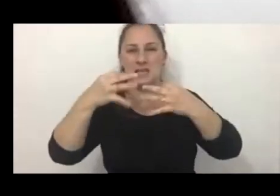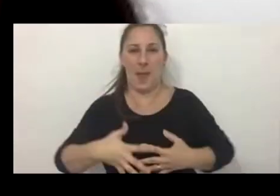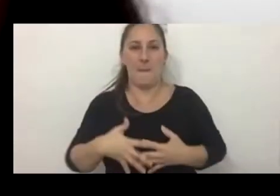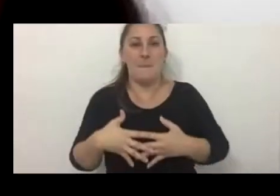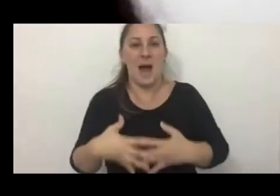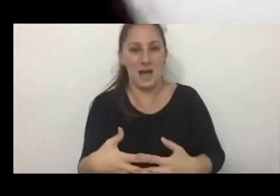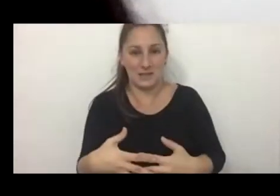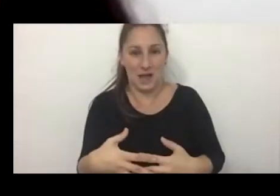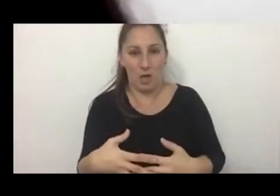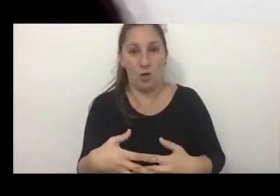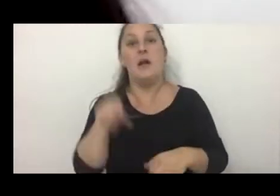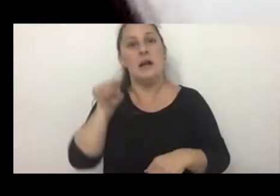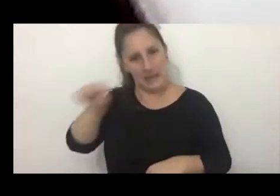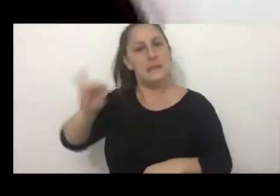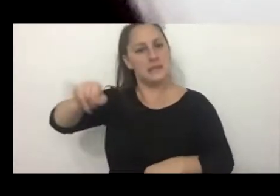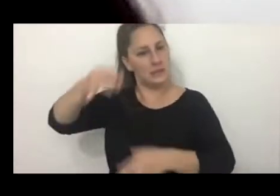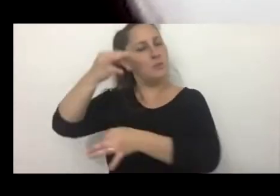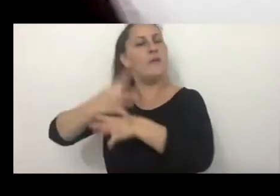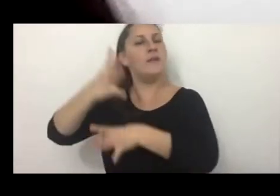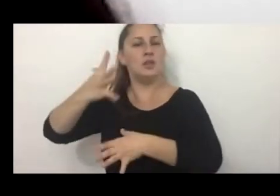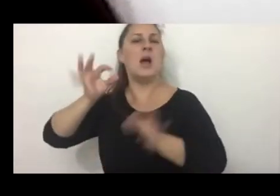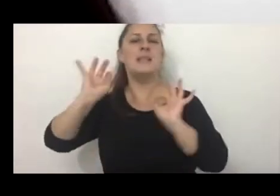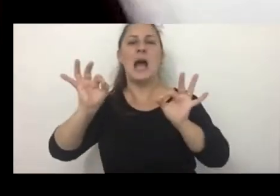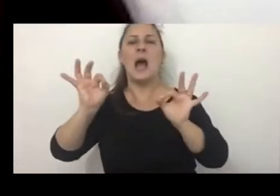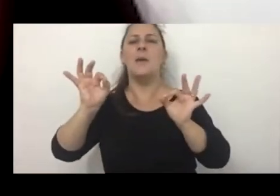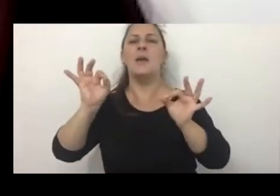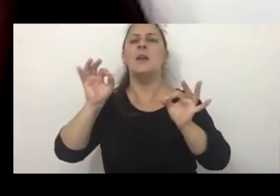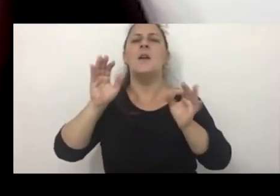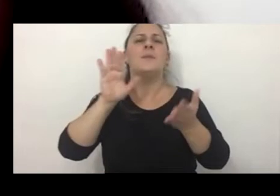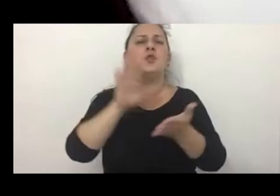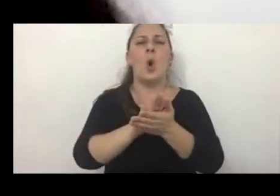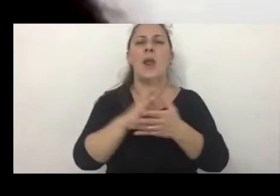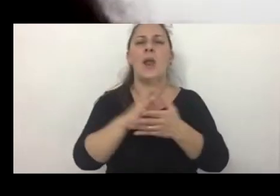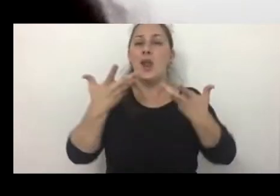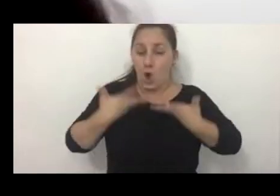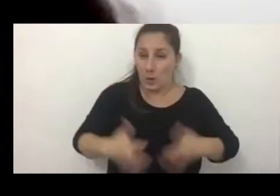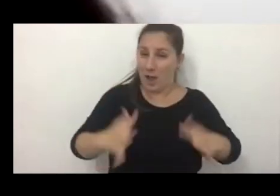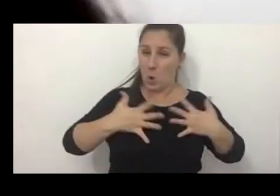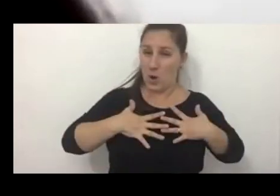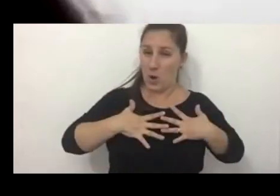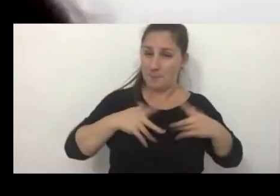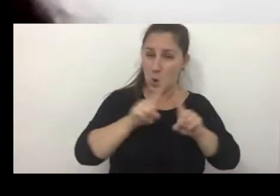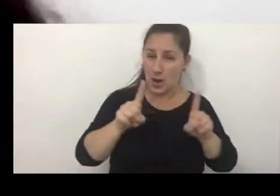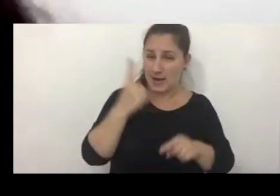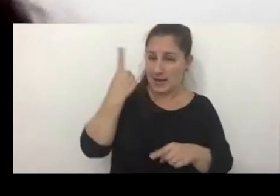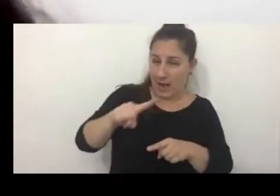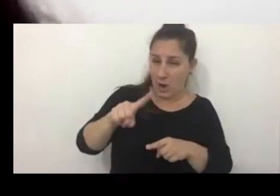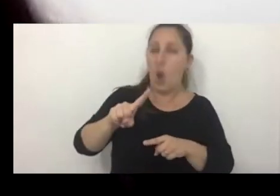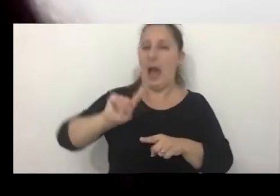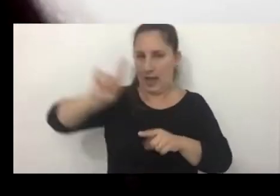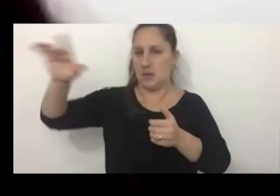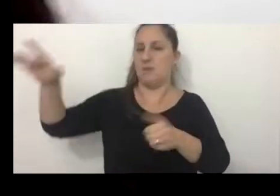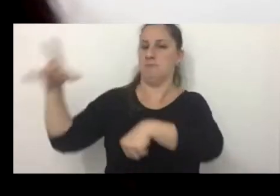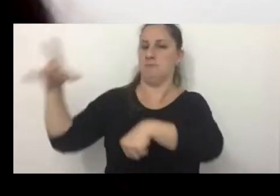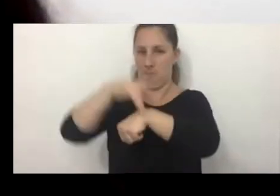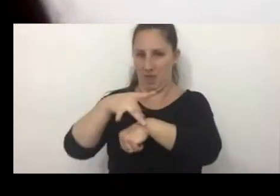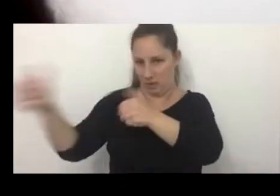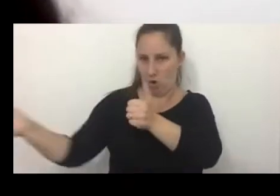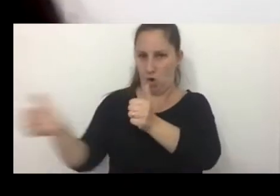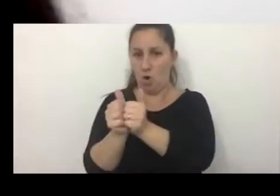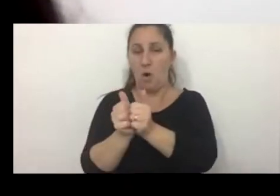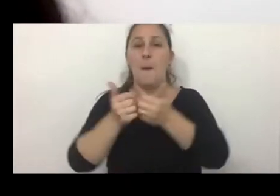cómo buscar un embarazo o no, el proceso del acompañamiento del embarazo, la asistencia del parto